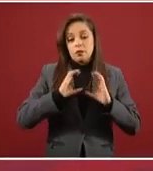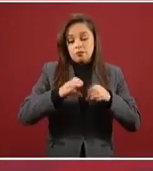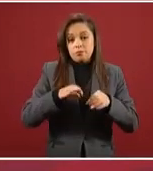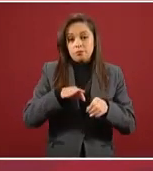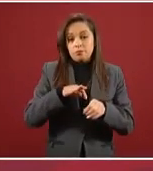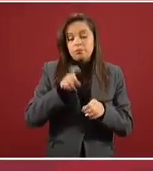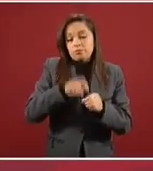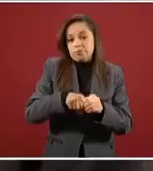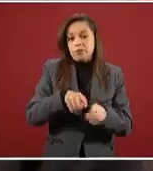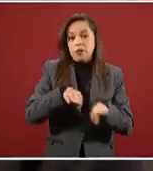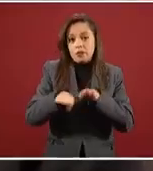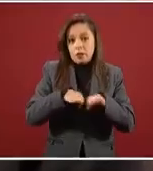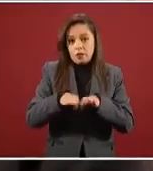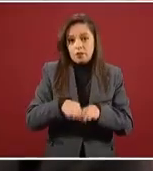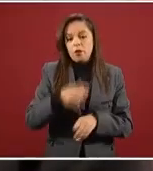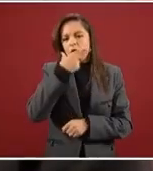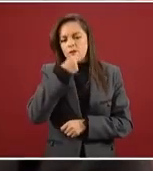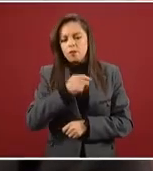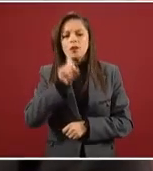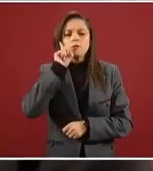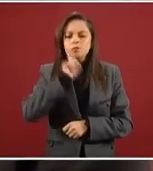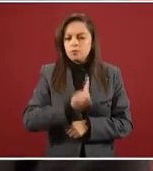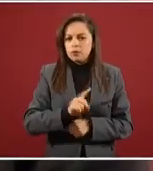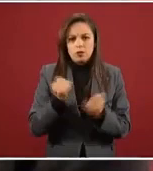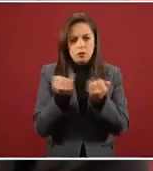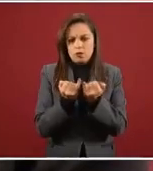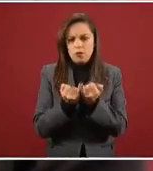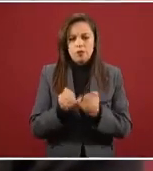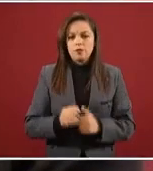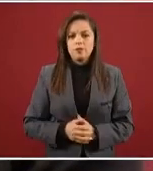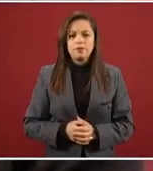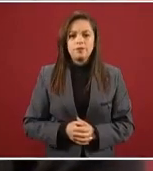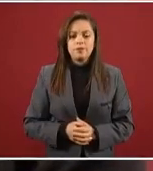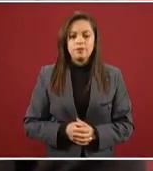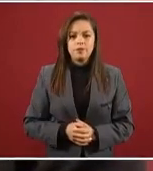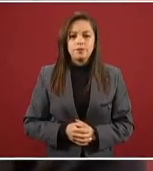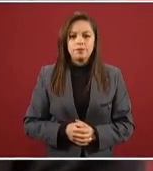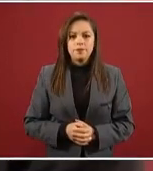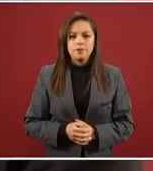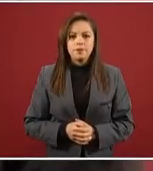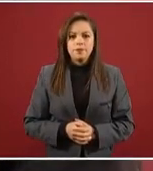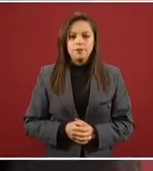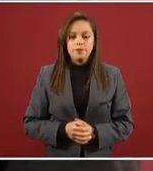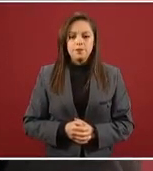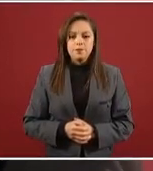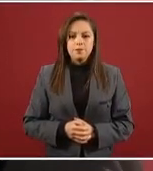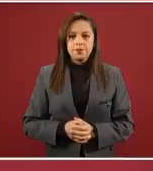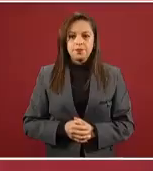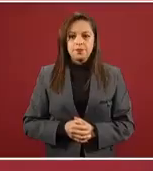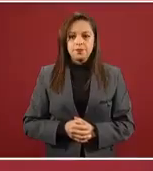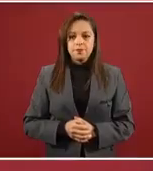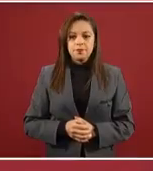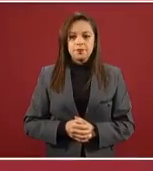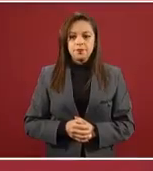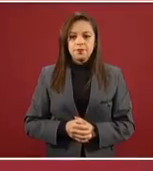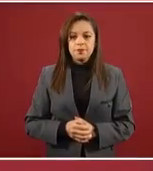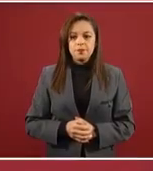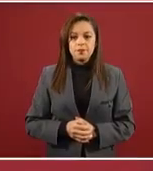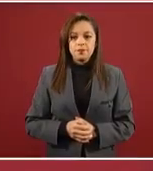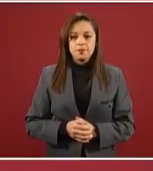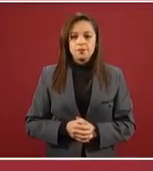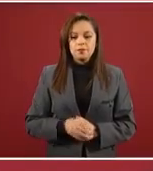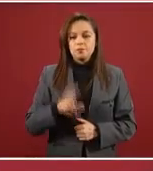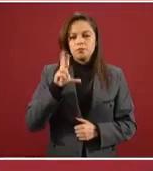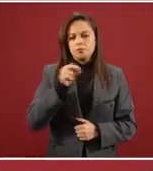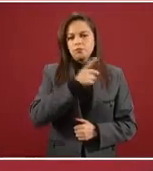mujeres y hombres, y que no se les regateen